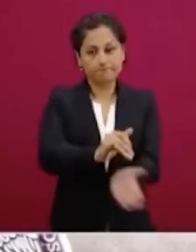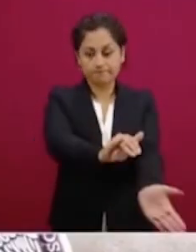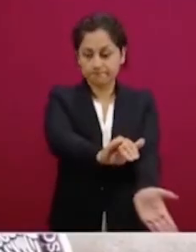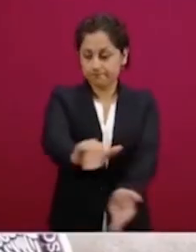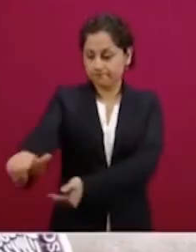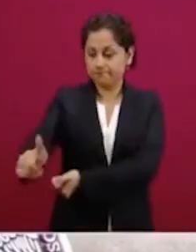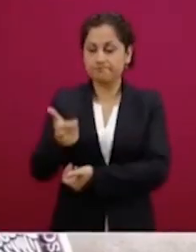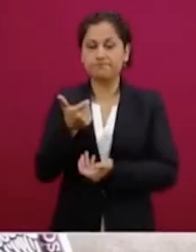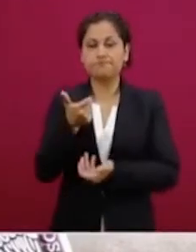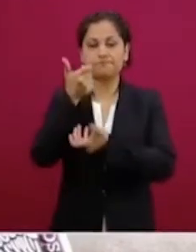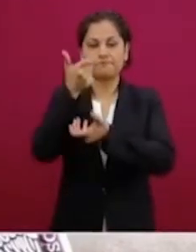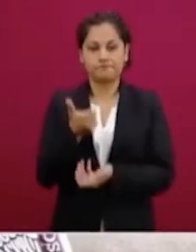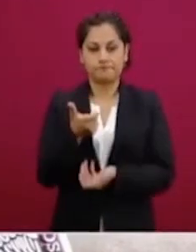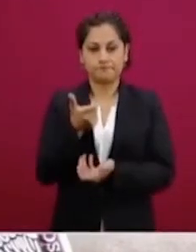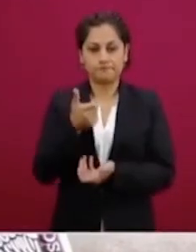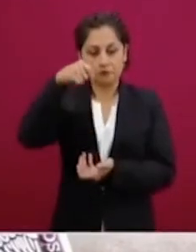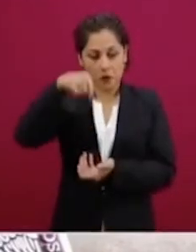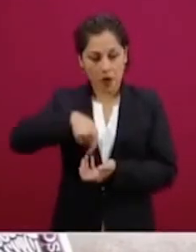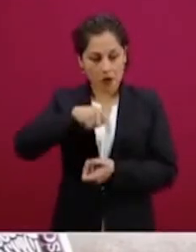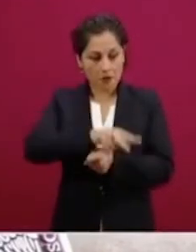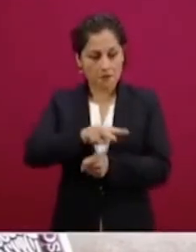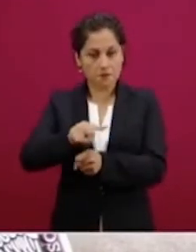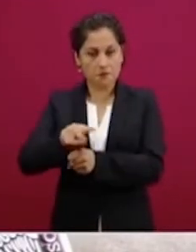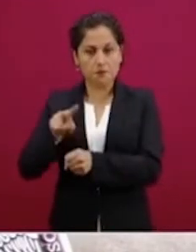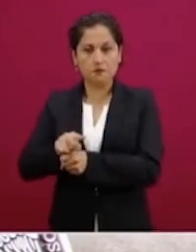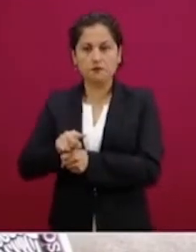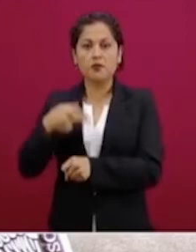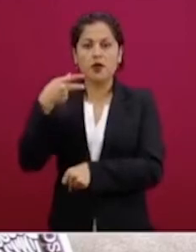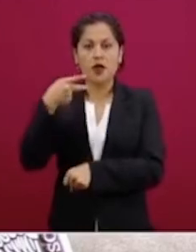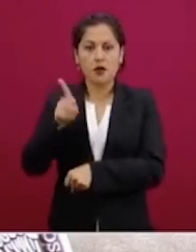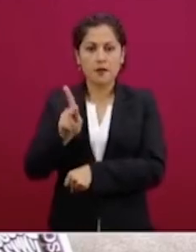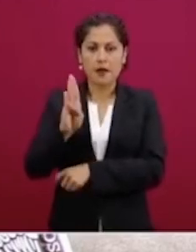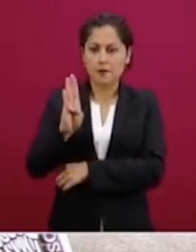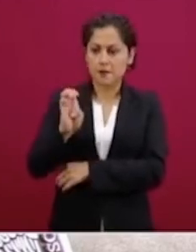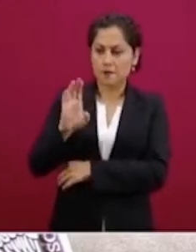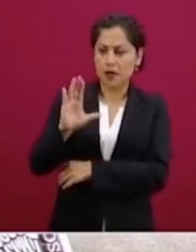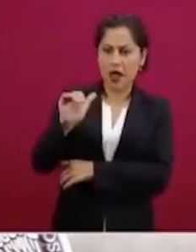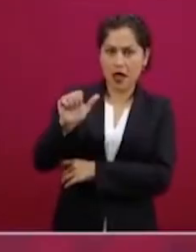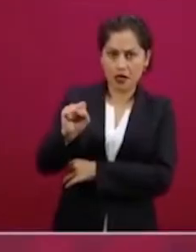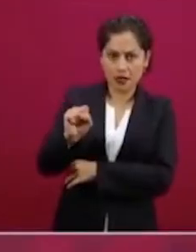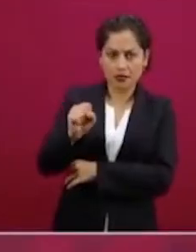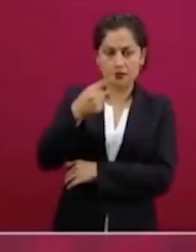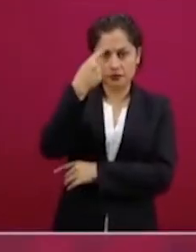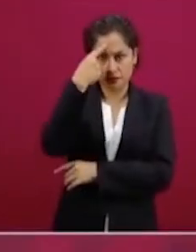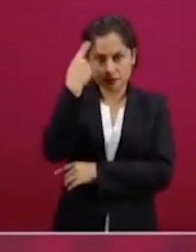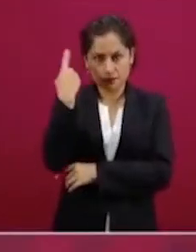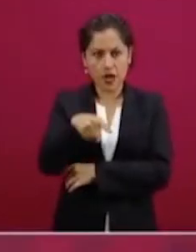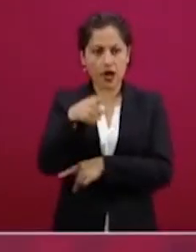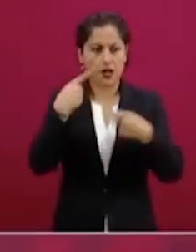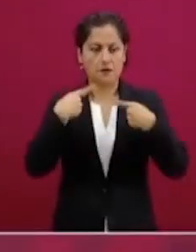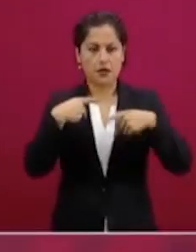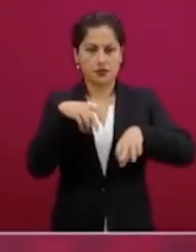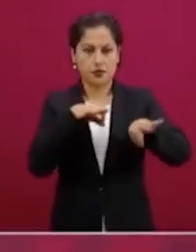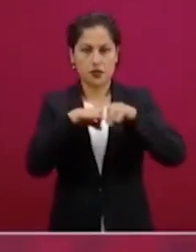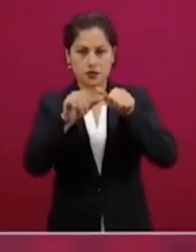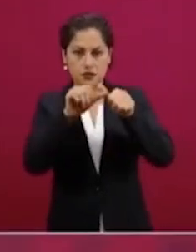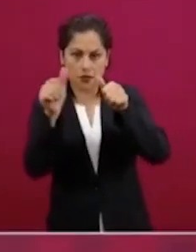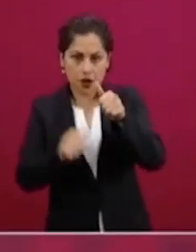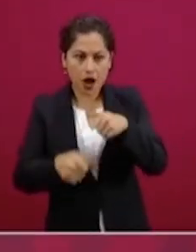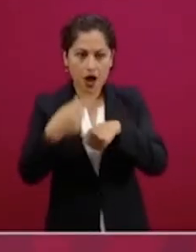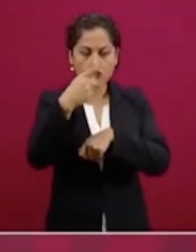pero se van a seguir entregando las becas a los creadores. Es otra forma